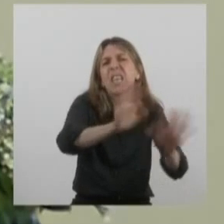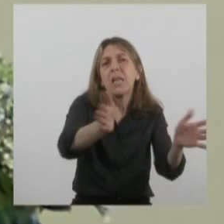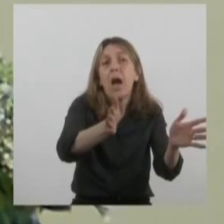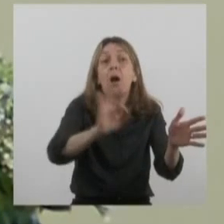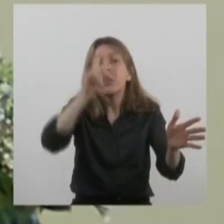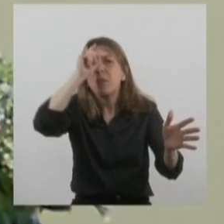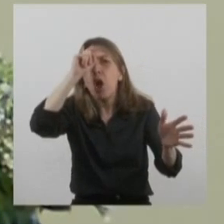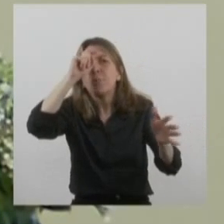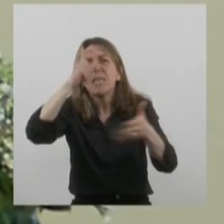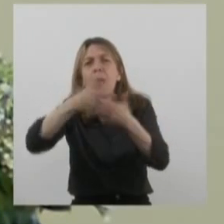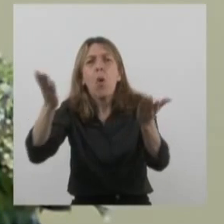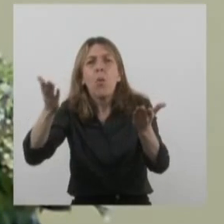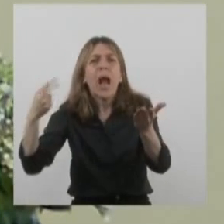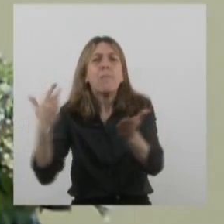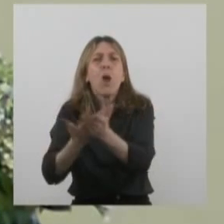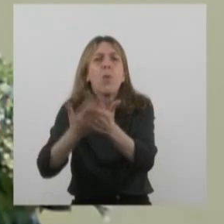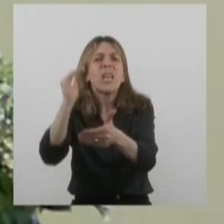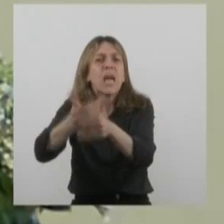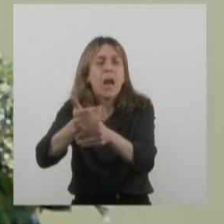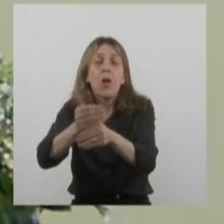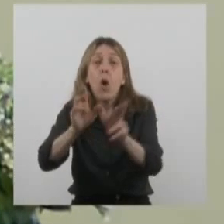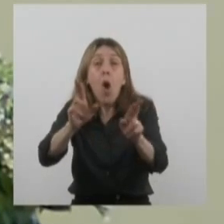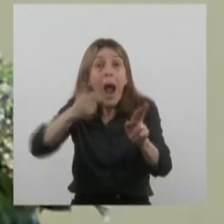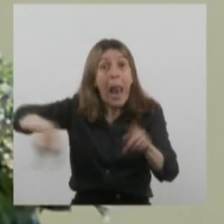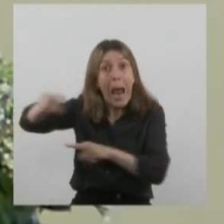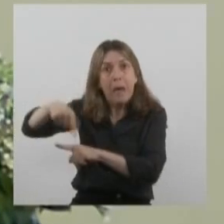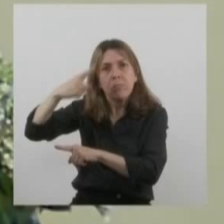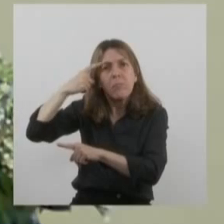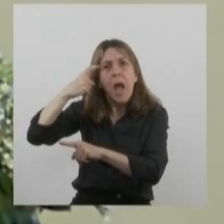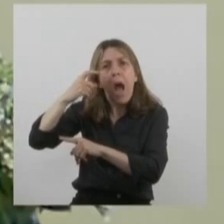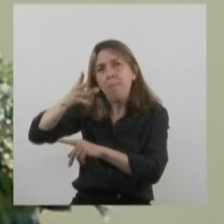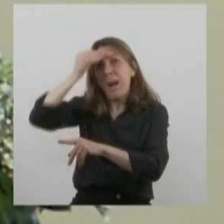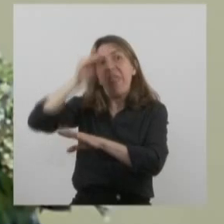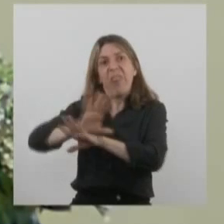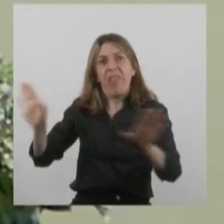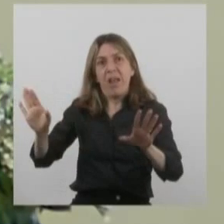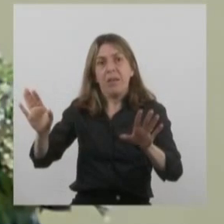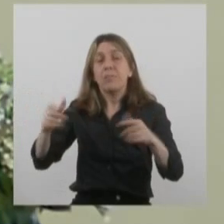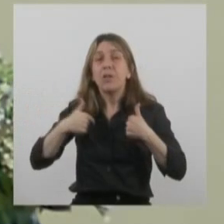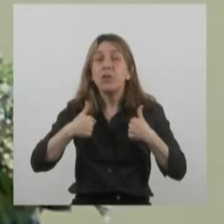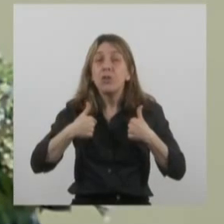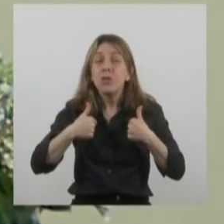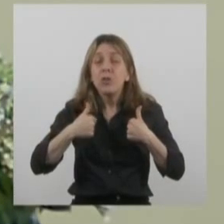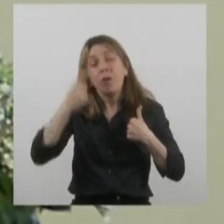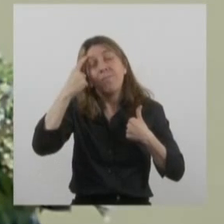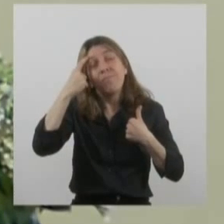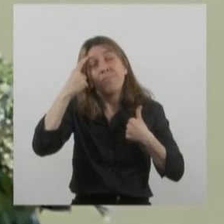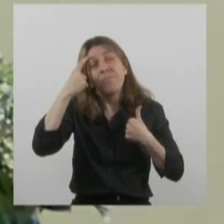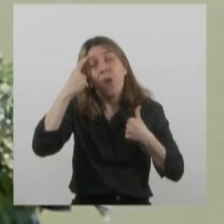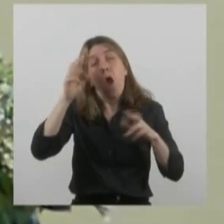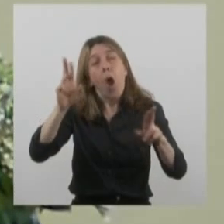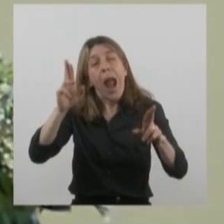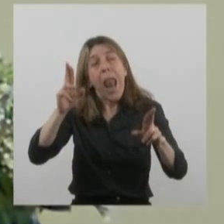hospitales públicos. Espero que hayan aprendido. Pero lo que más espero que los argentinos hayamos